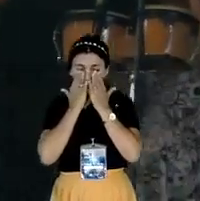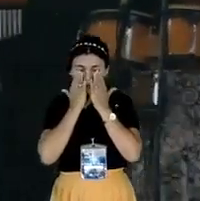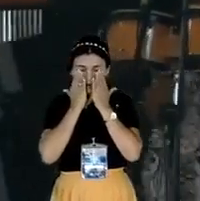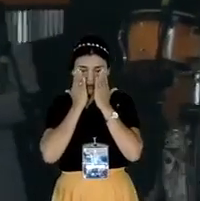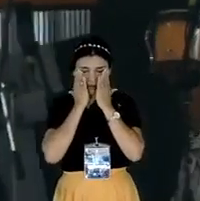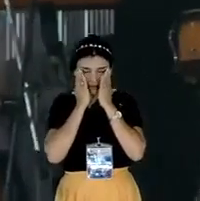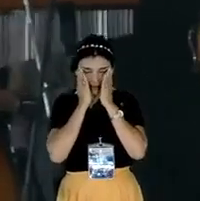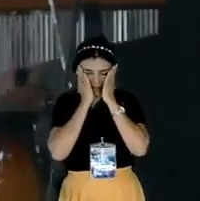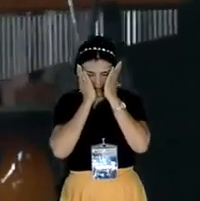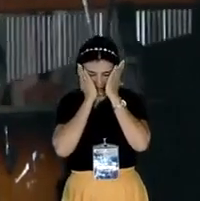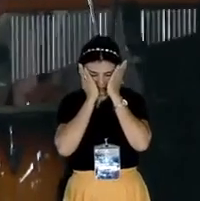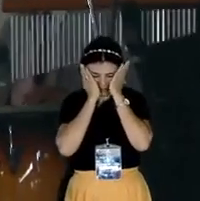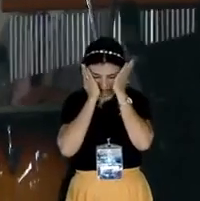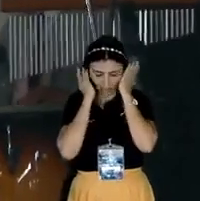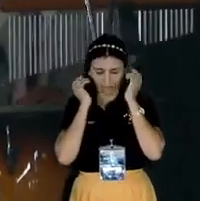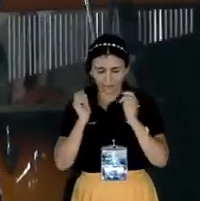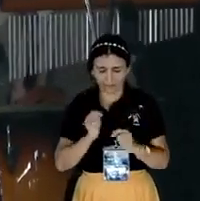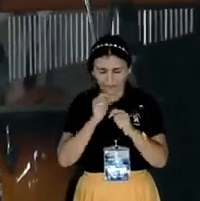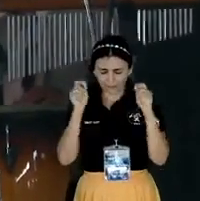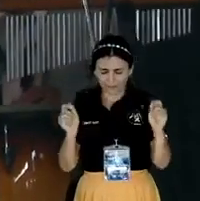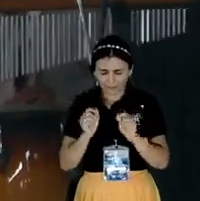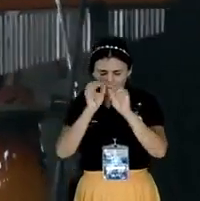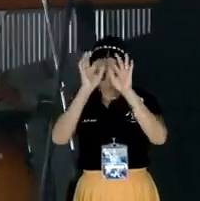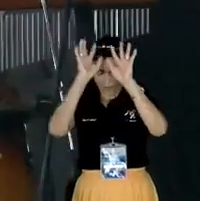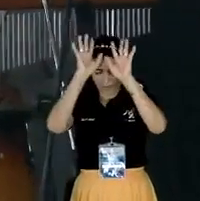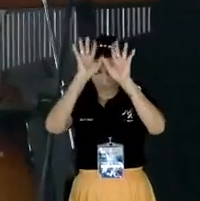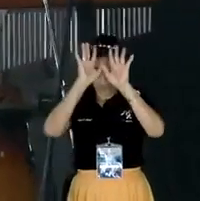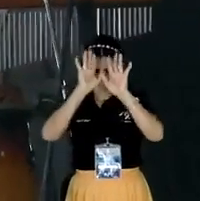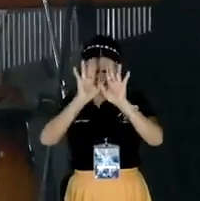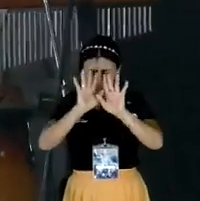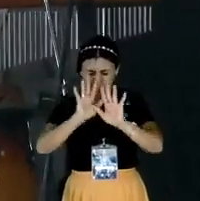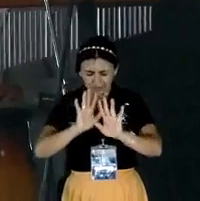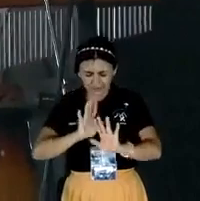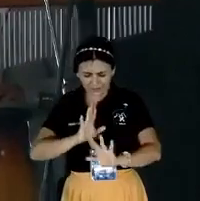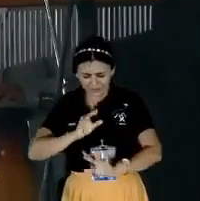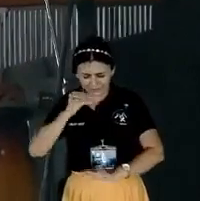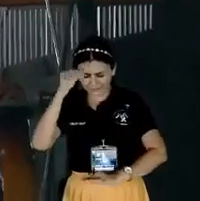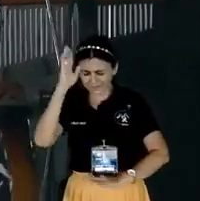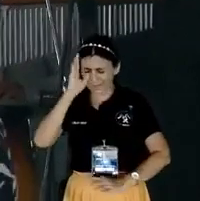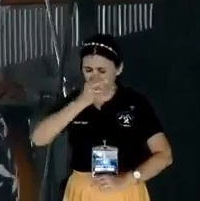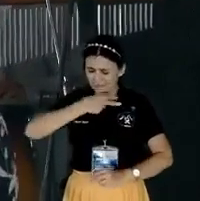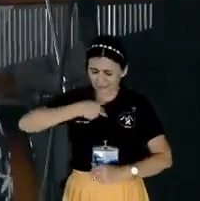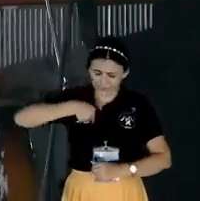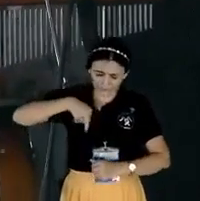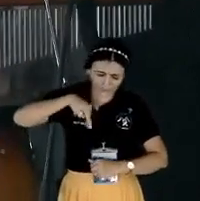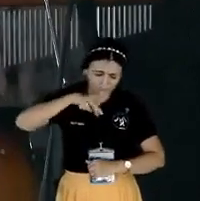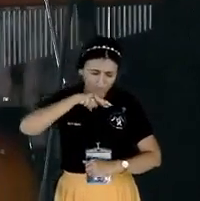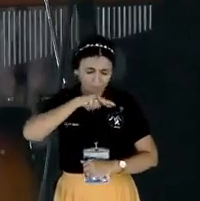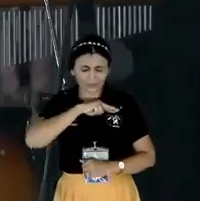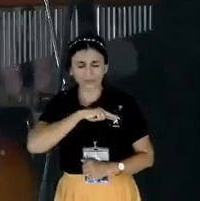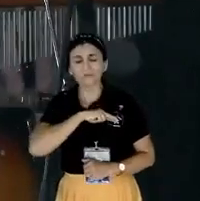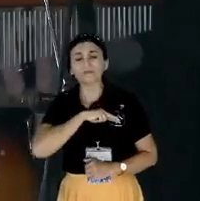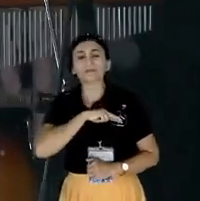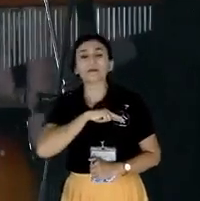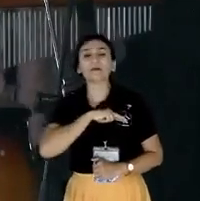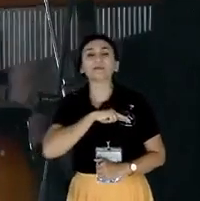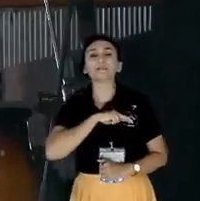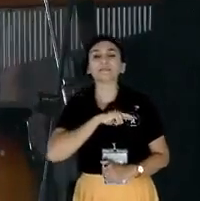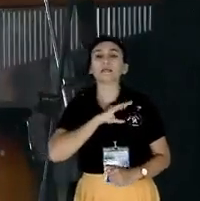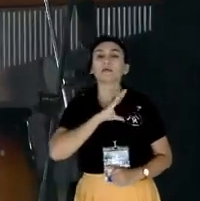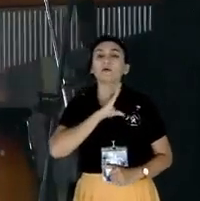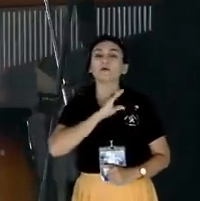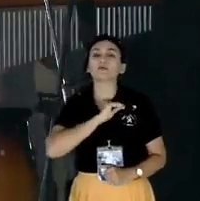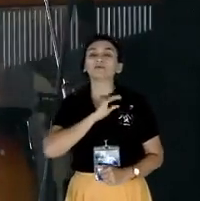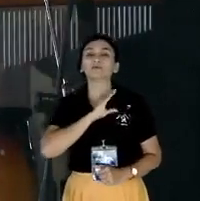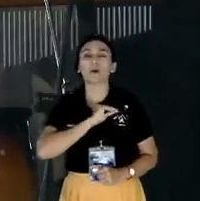Aleluya, aleluya. Qué bueno es Dios para con nosotros, ¿verdad? Amada esposa de pastor